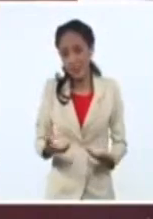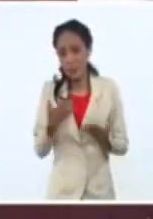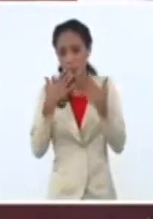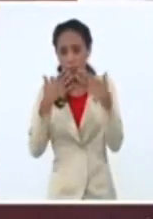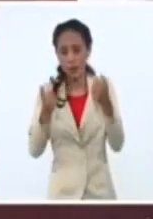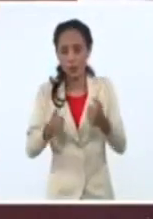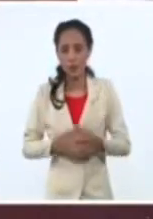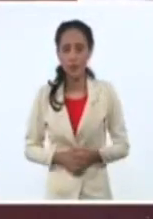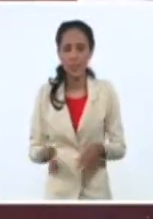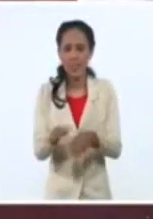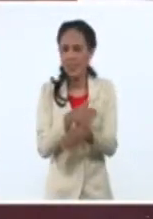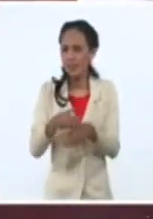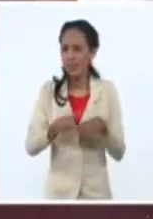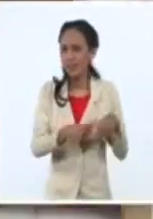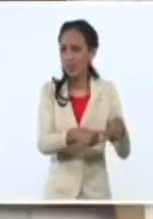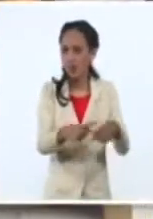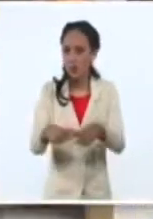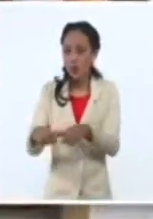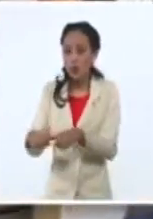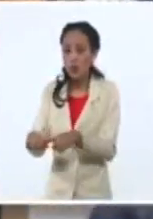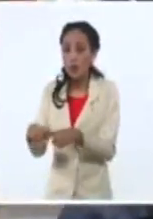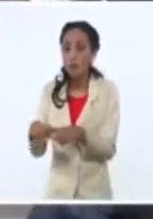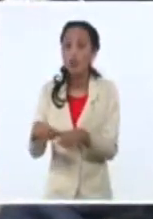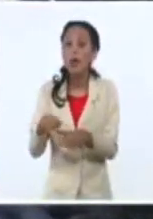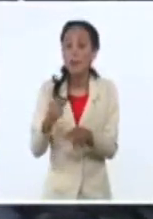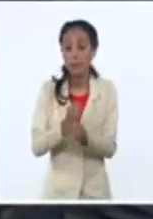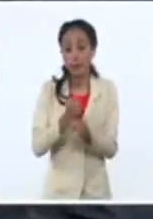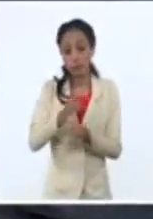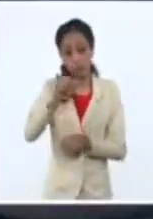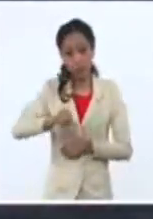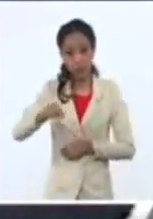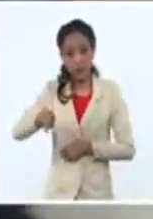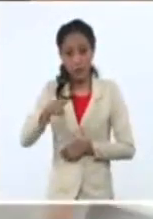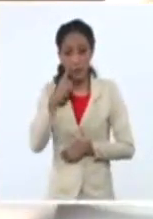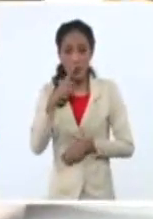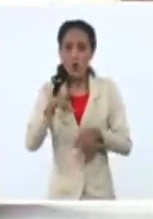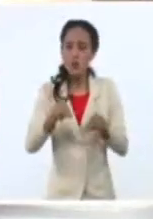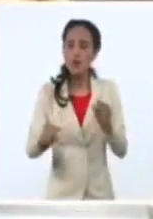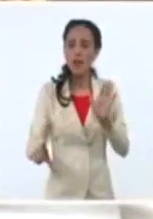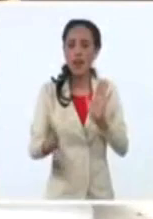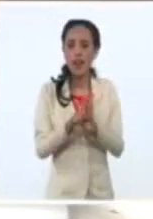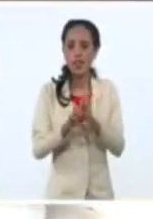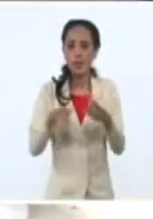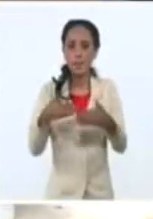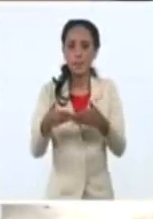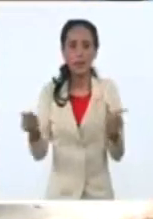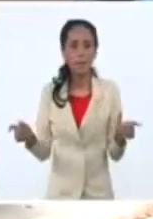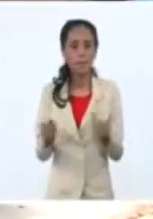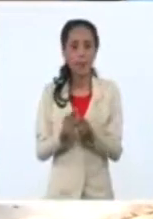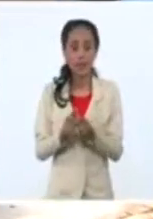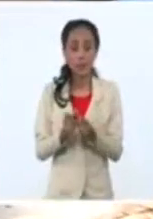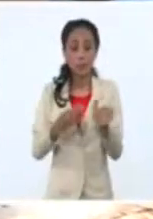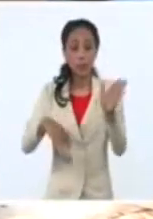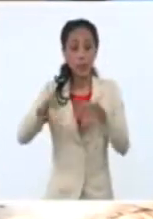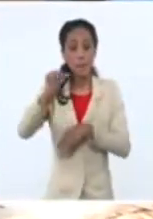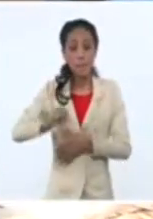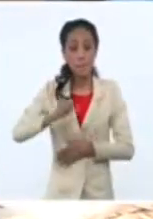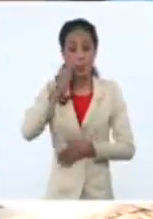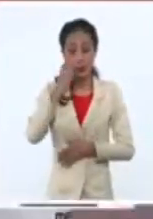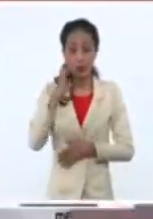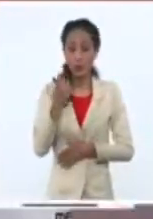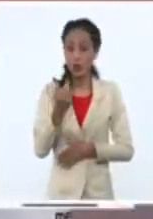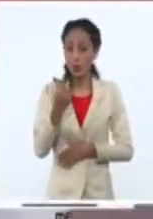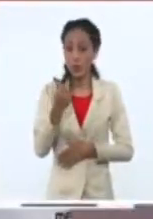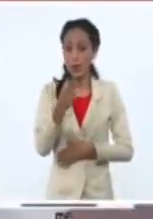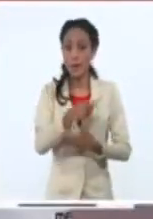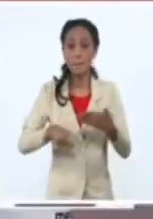la población es uno de los objetivos que trae la implementación de la nueva ley de MIPYMES cubana. El ministro de Economía y Planificación, Alejandro